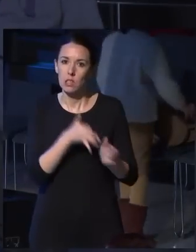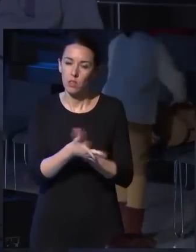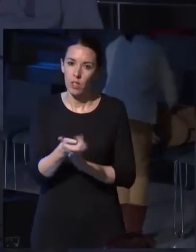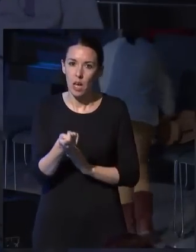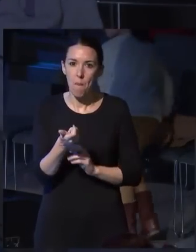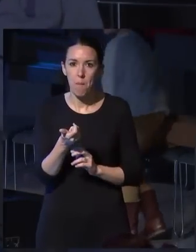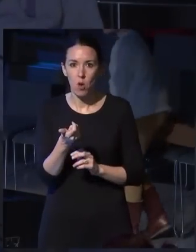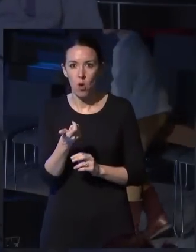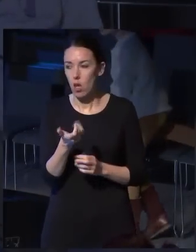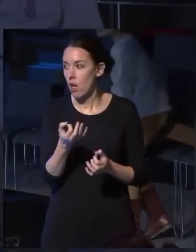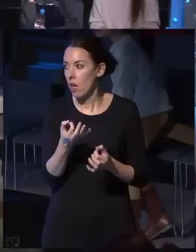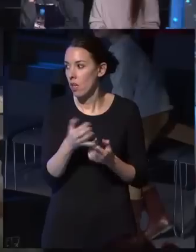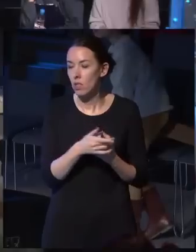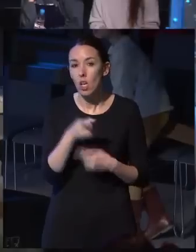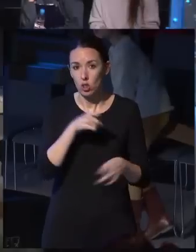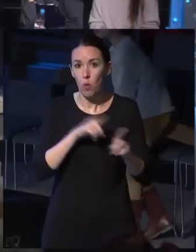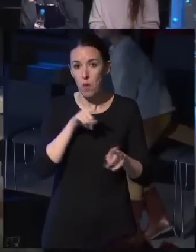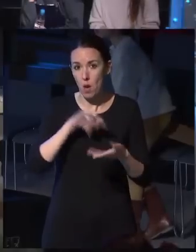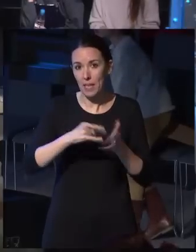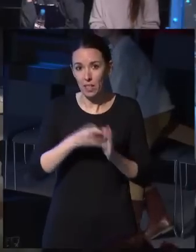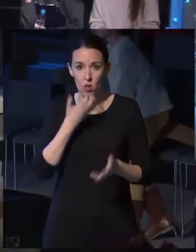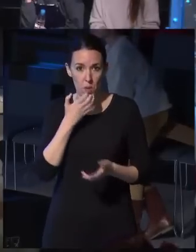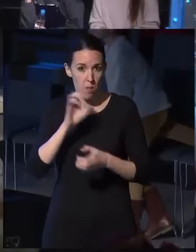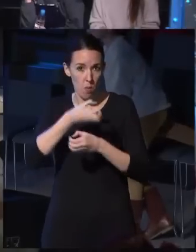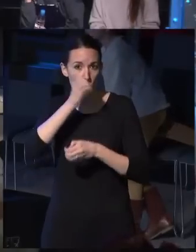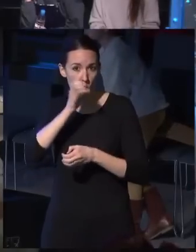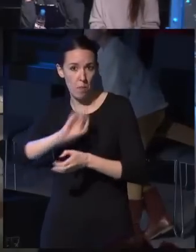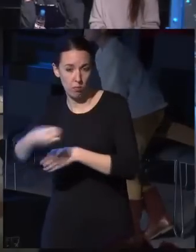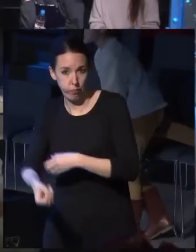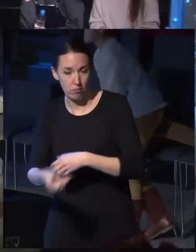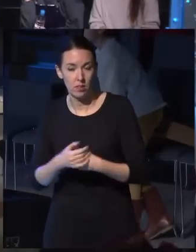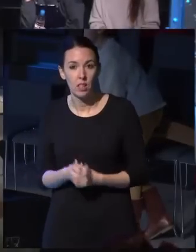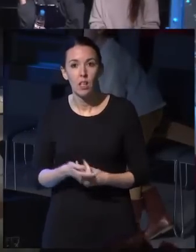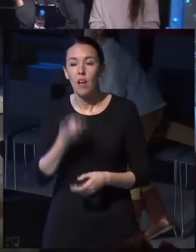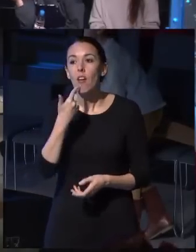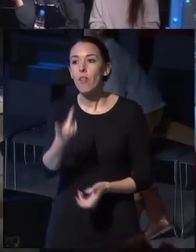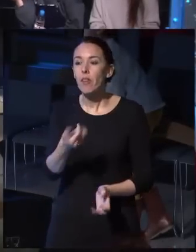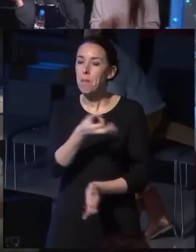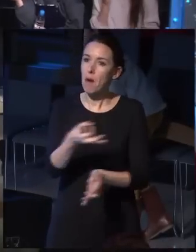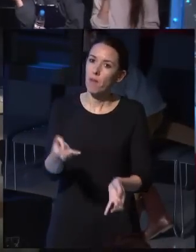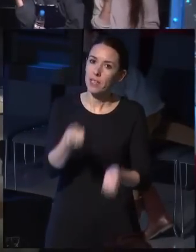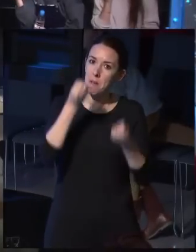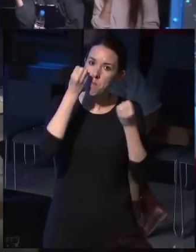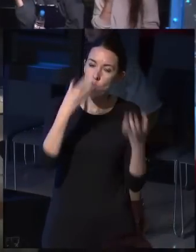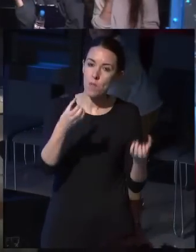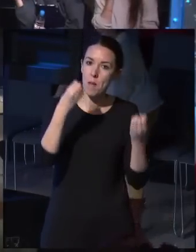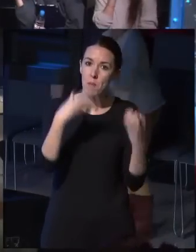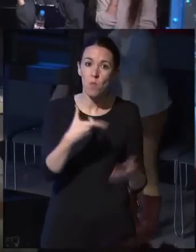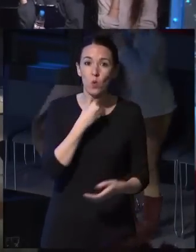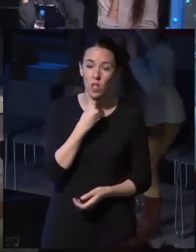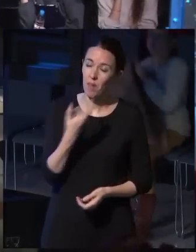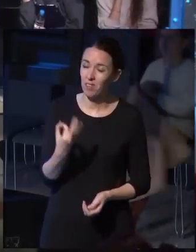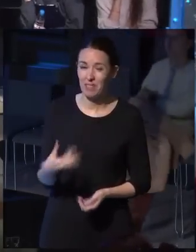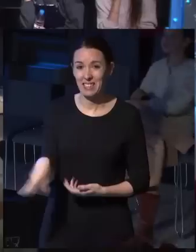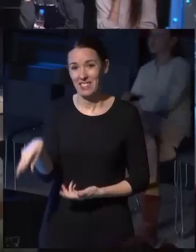de... Eso es un problema técnico, por ejemplo. Por ejemplo. ¿No? Es decir, oye, fue perfecta, muy bien, que es la toma de vuestra vida, pero hay que